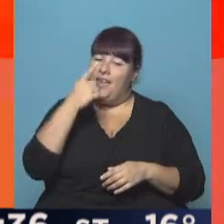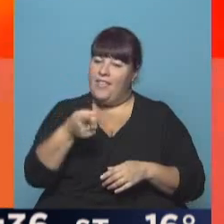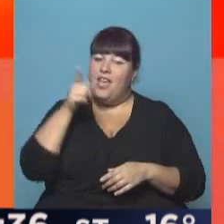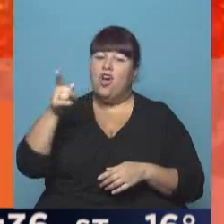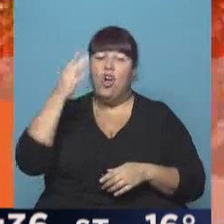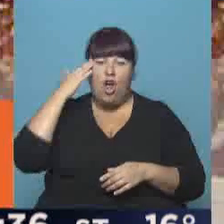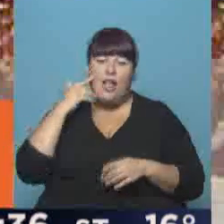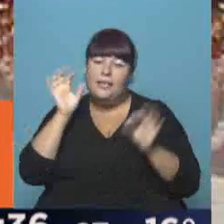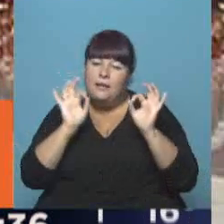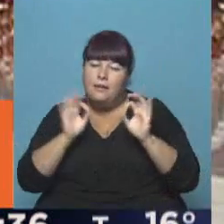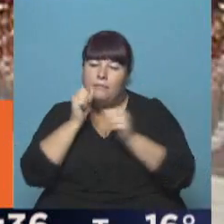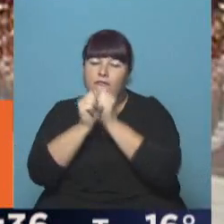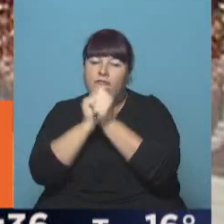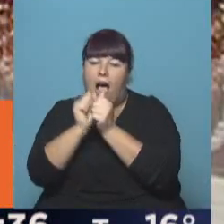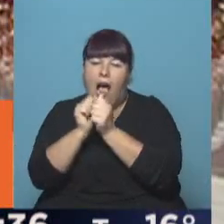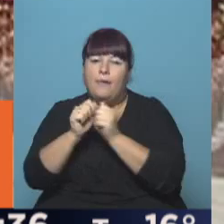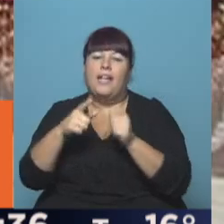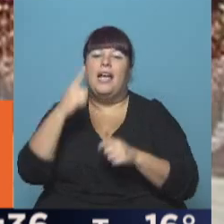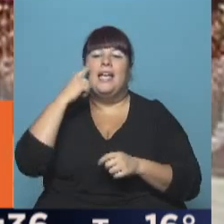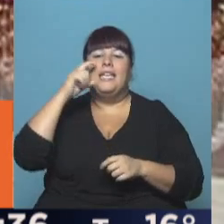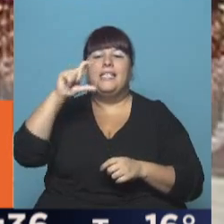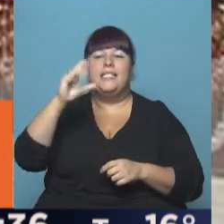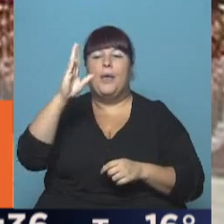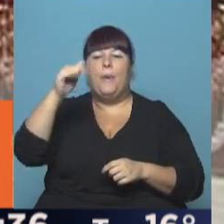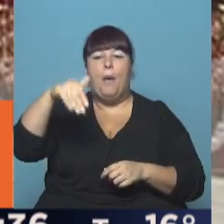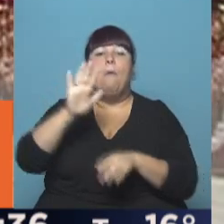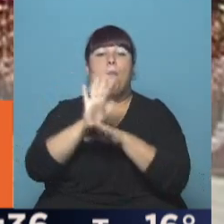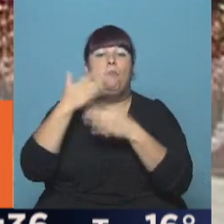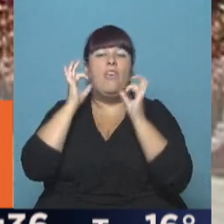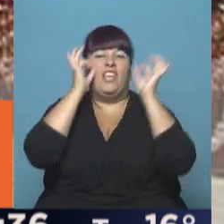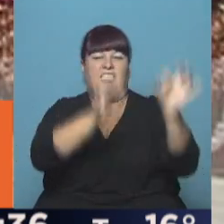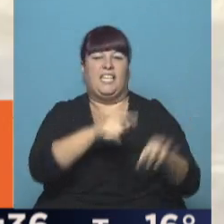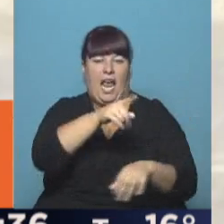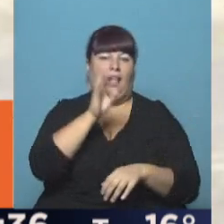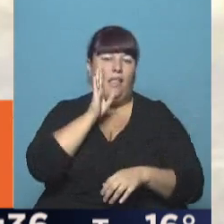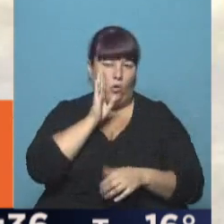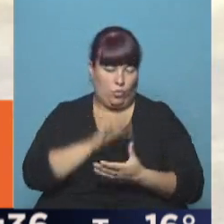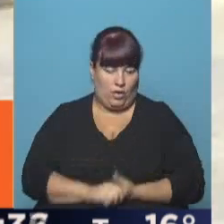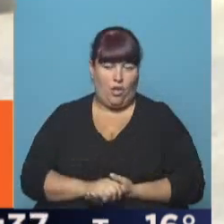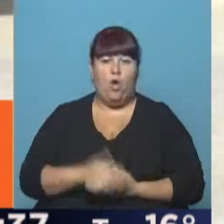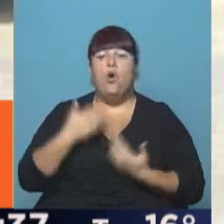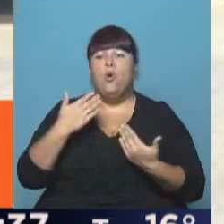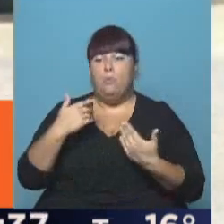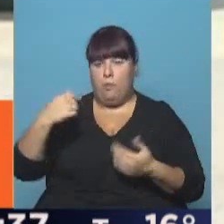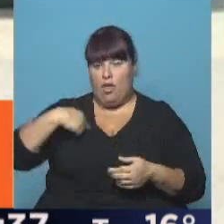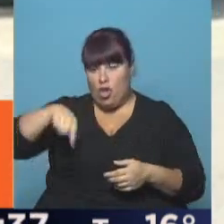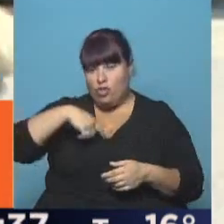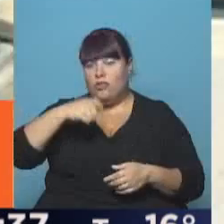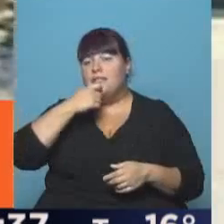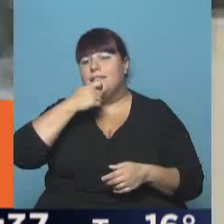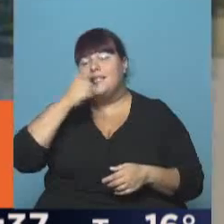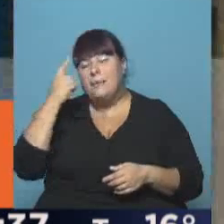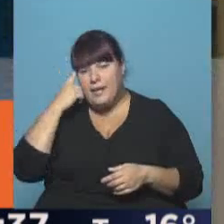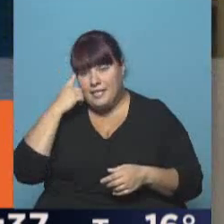su país ultima el desarrollo de un ICBM que puede alcanzar a Estados Unidos. Puede afectar a nosotros, si uno